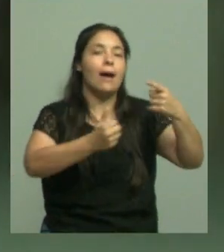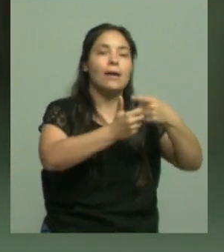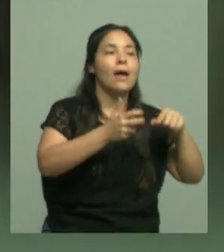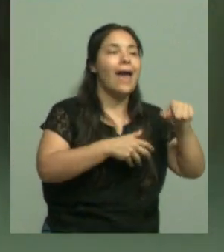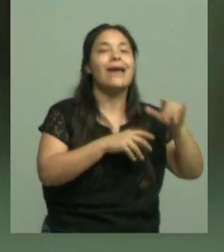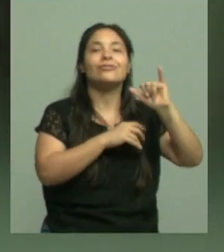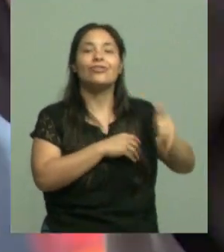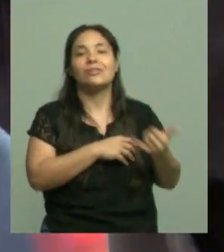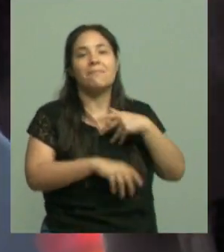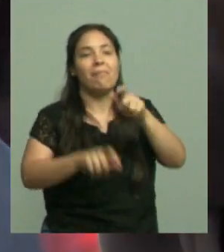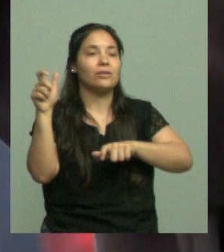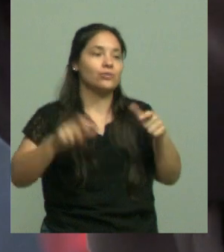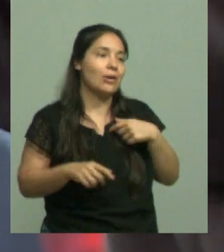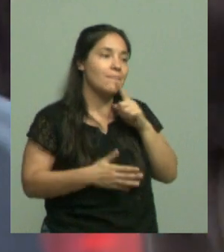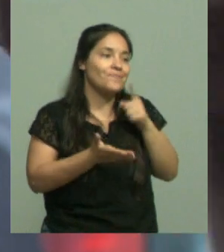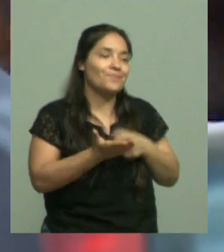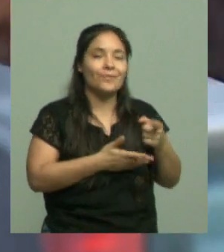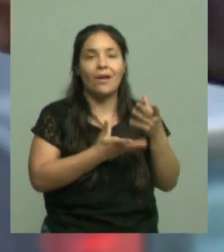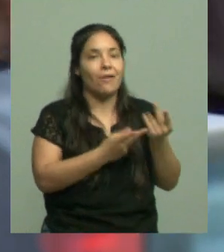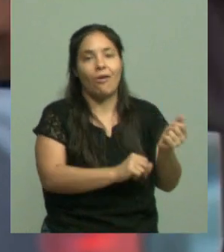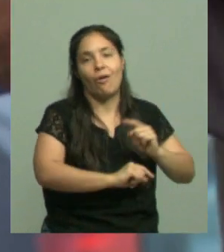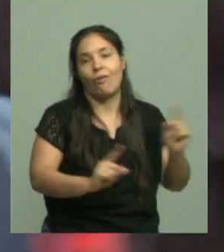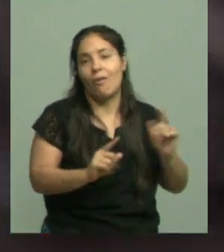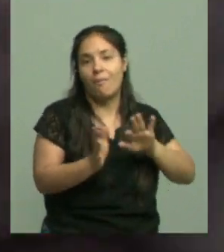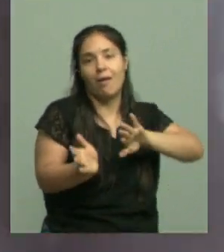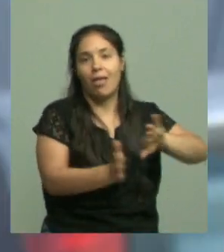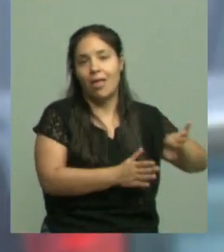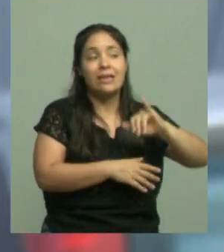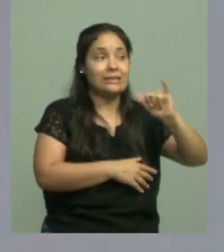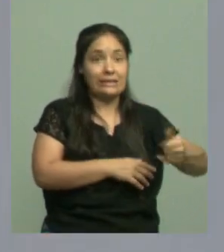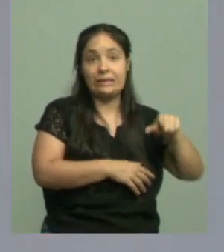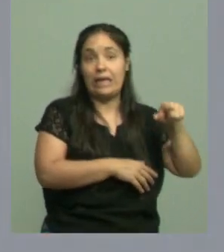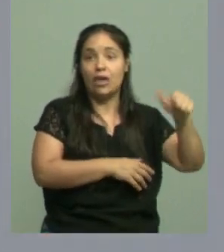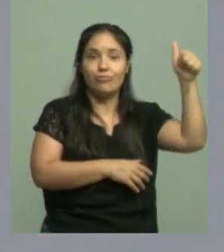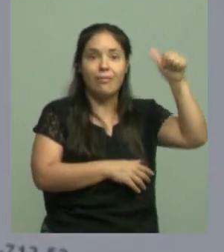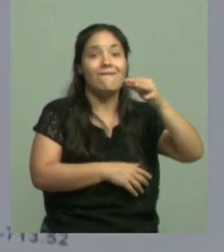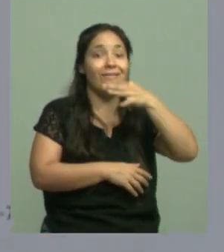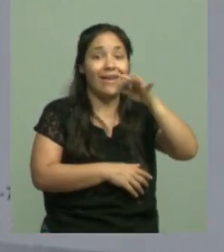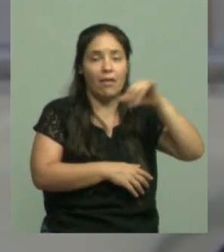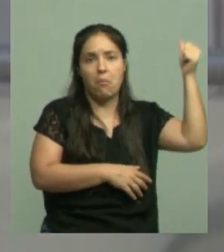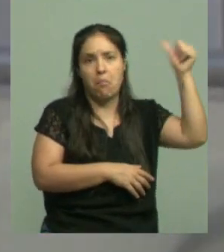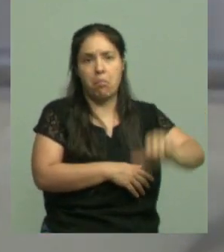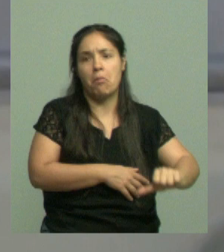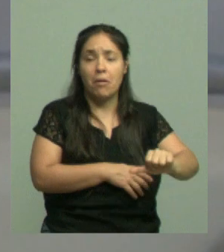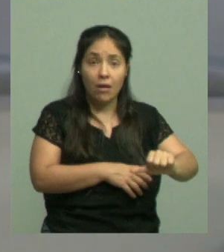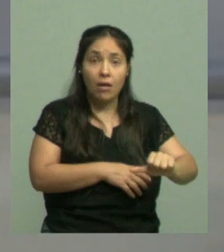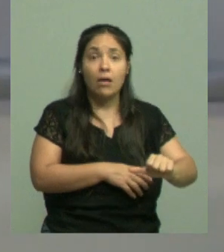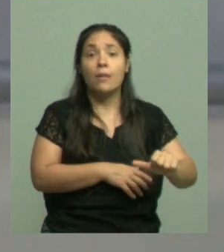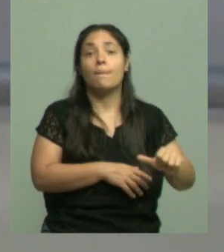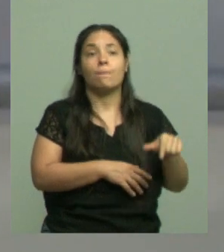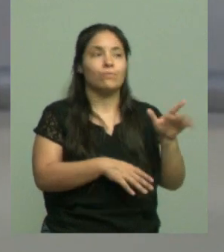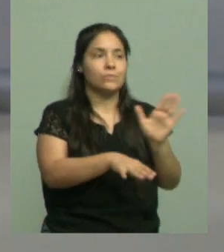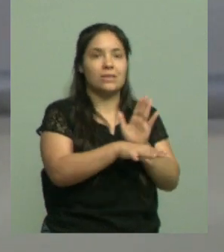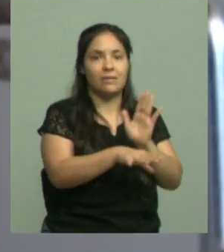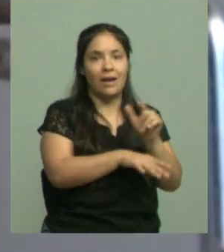pequeños aumentos de precios les provocarían caídas de las ventas en mayor proporción, entonces